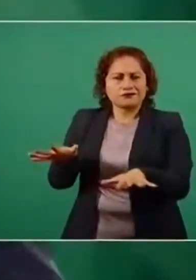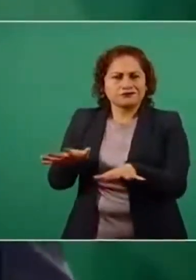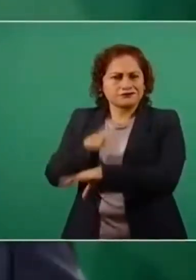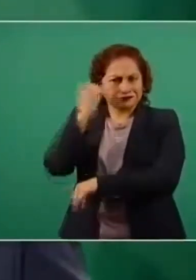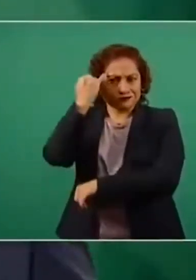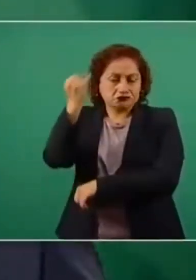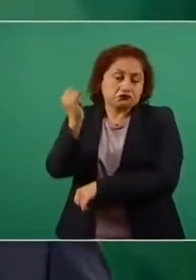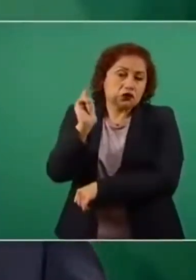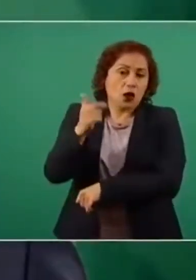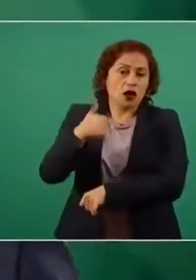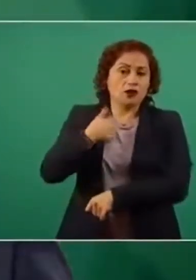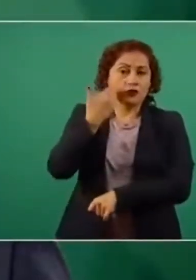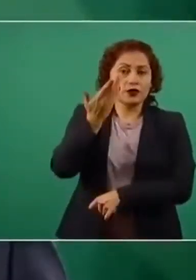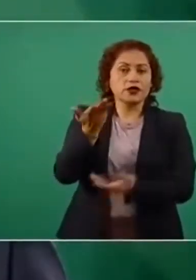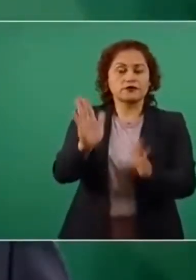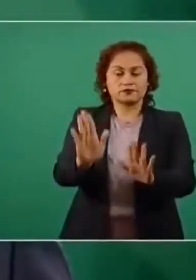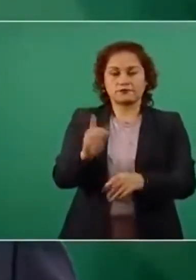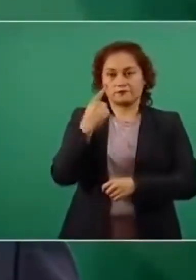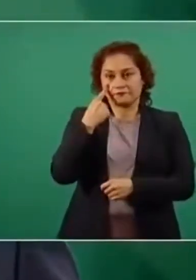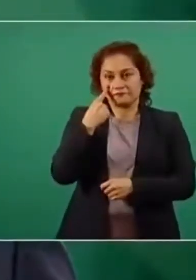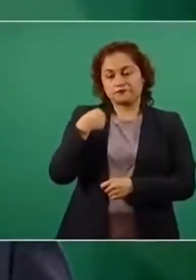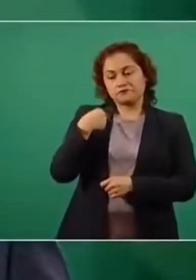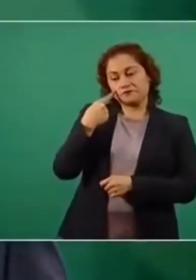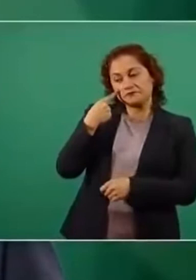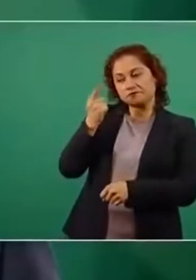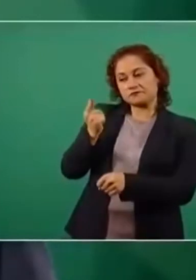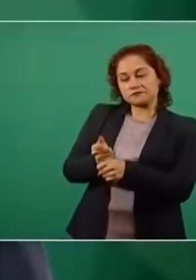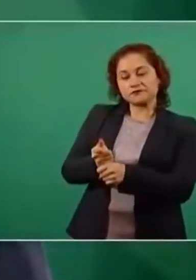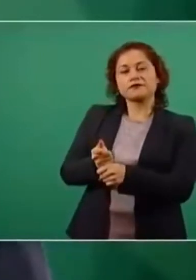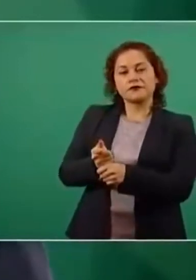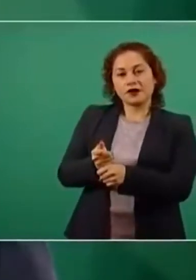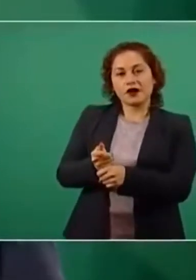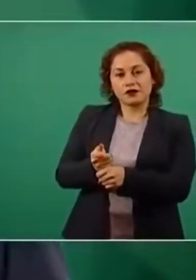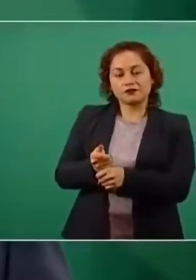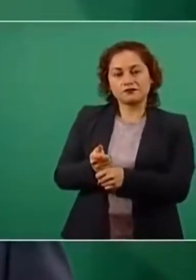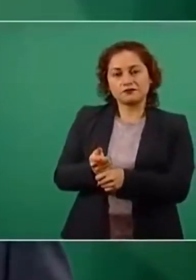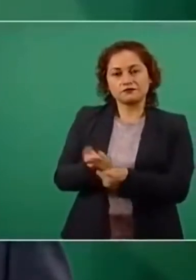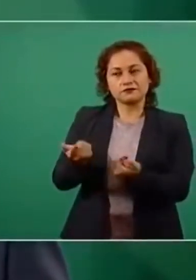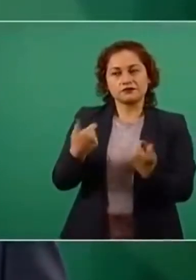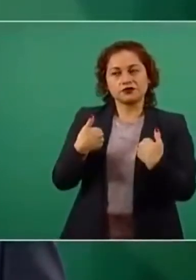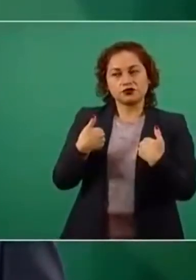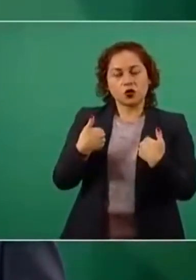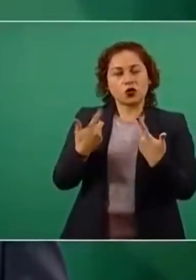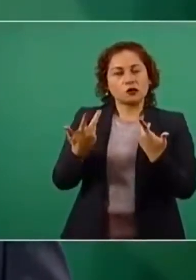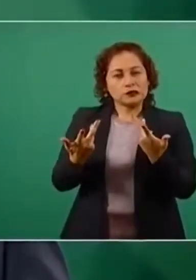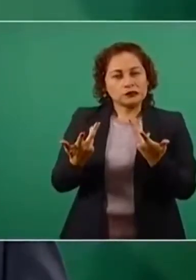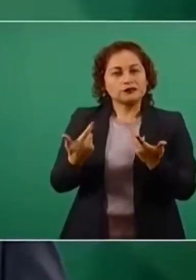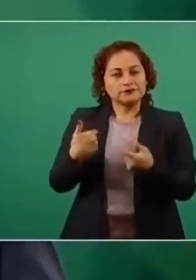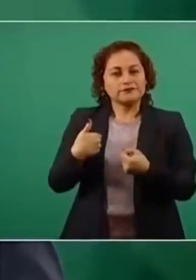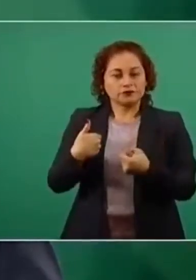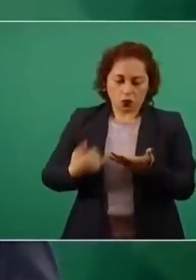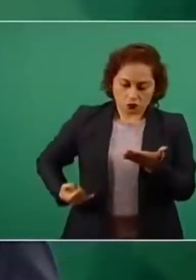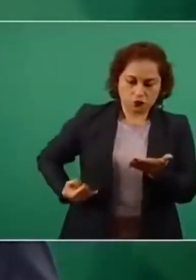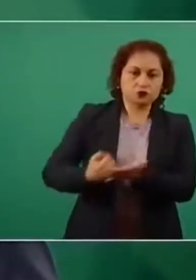Claramente, cuando yo tomé nota de lo que había pasado, reaccioné y